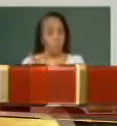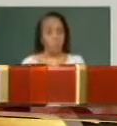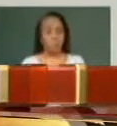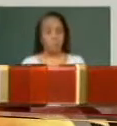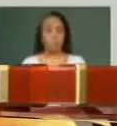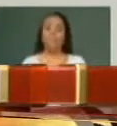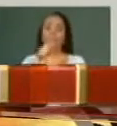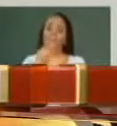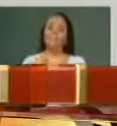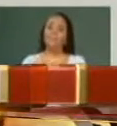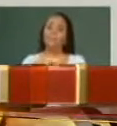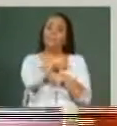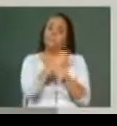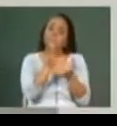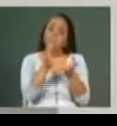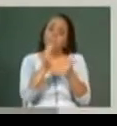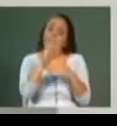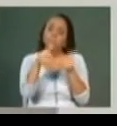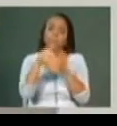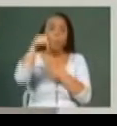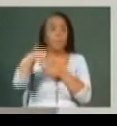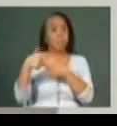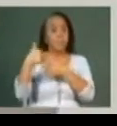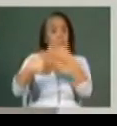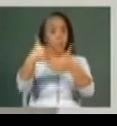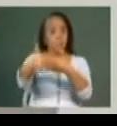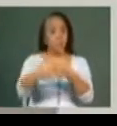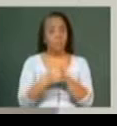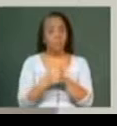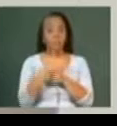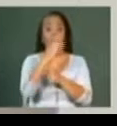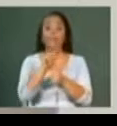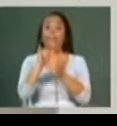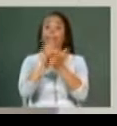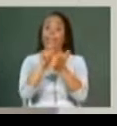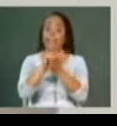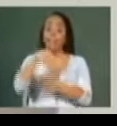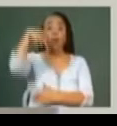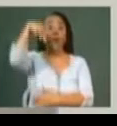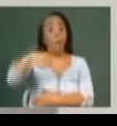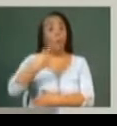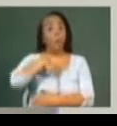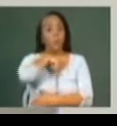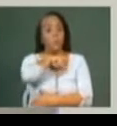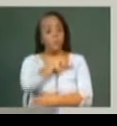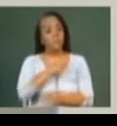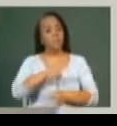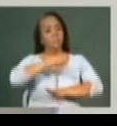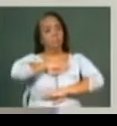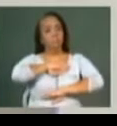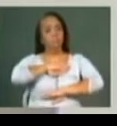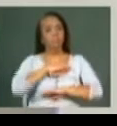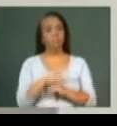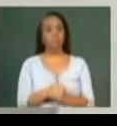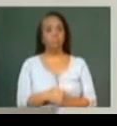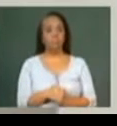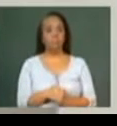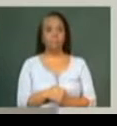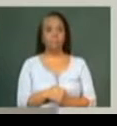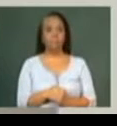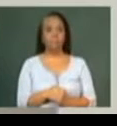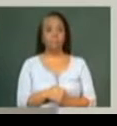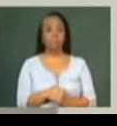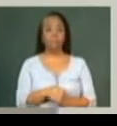fue nuestro desvelo durante todo este proceso y esa es hoy nuestra profunda satisfacción. De